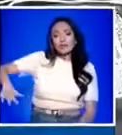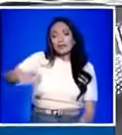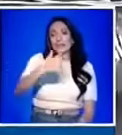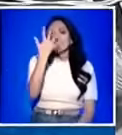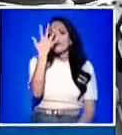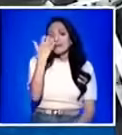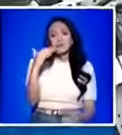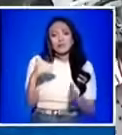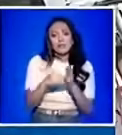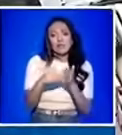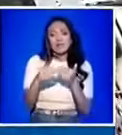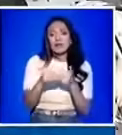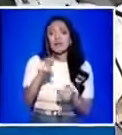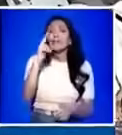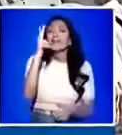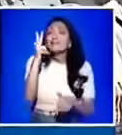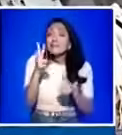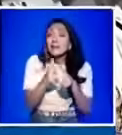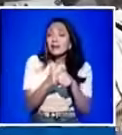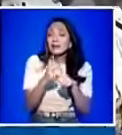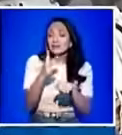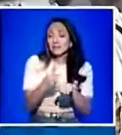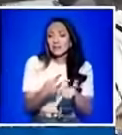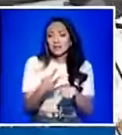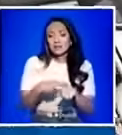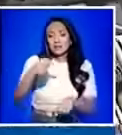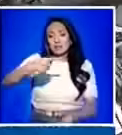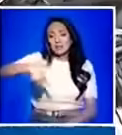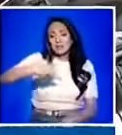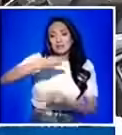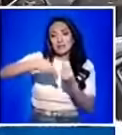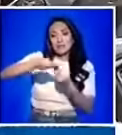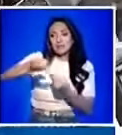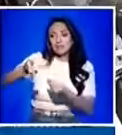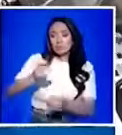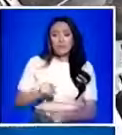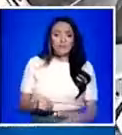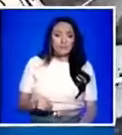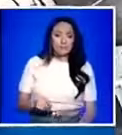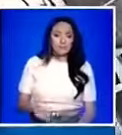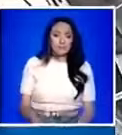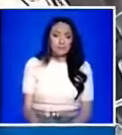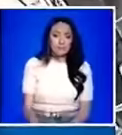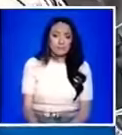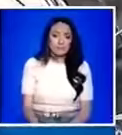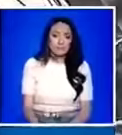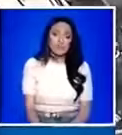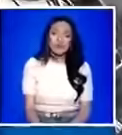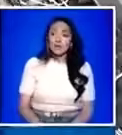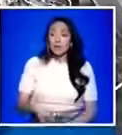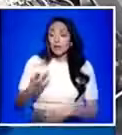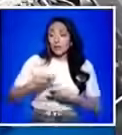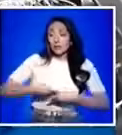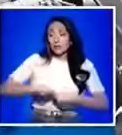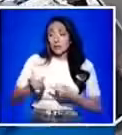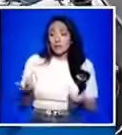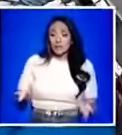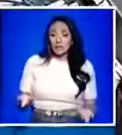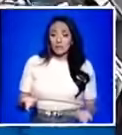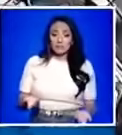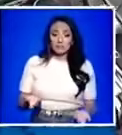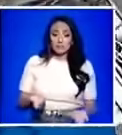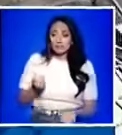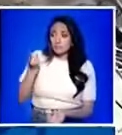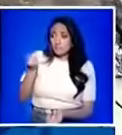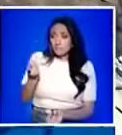digo, es la tercera vez que tenemos que reponer los equipos. Y es un gasto evidentemente para la ciudad, y lo que